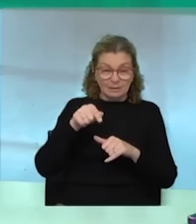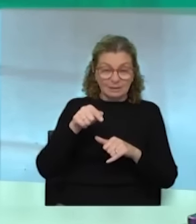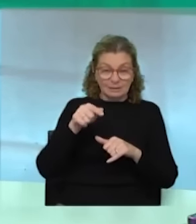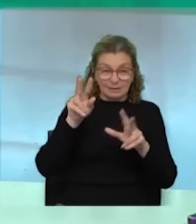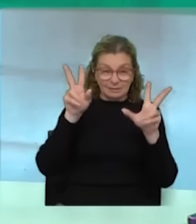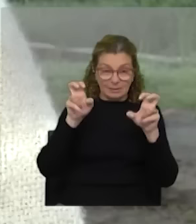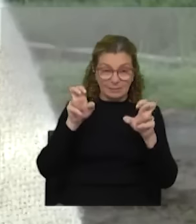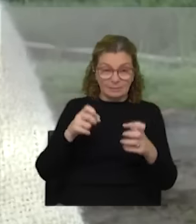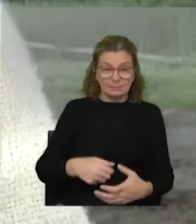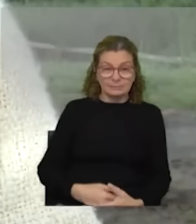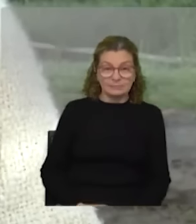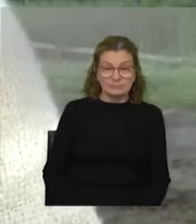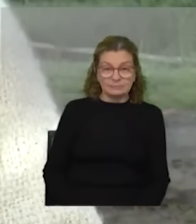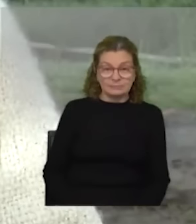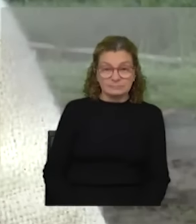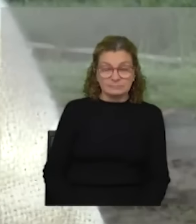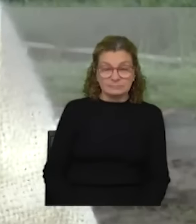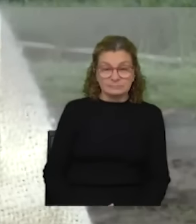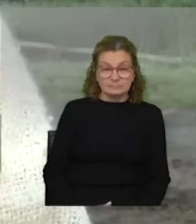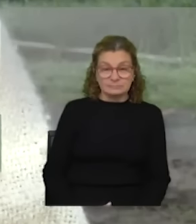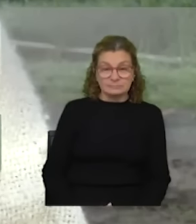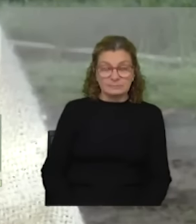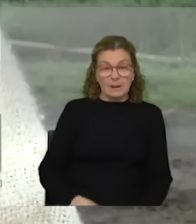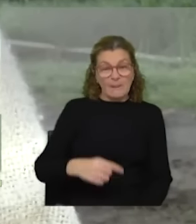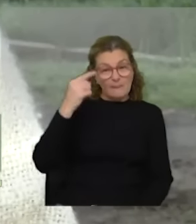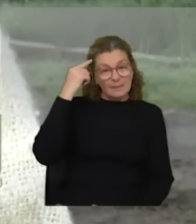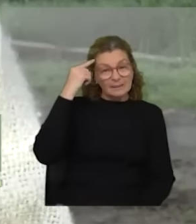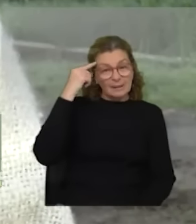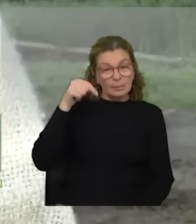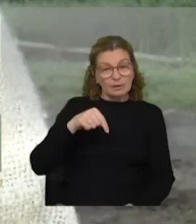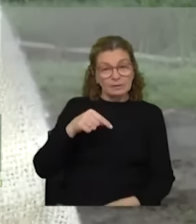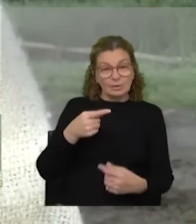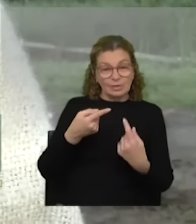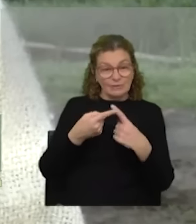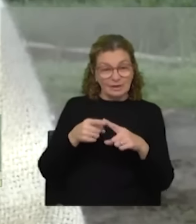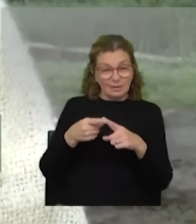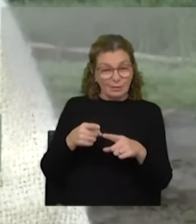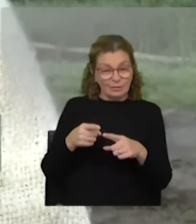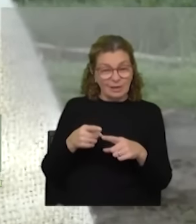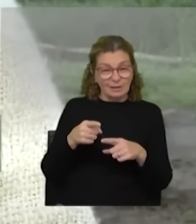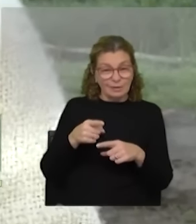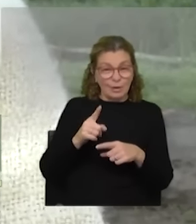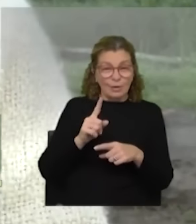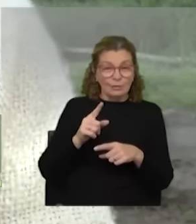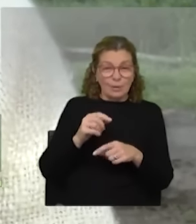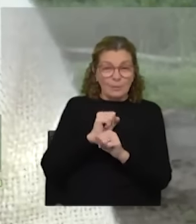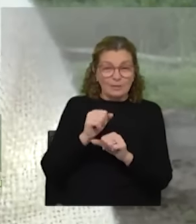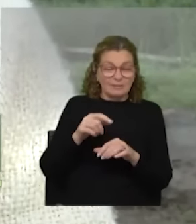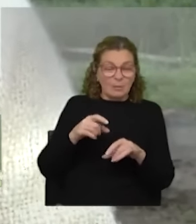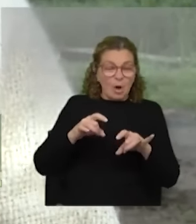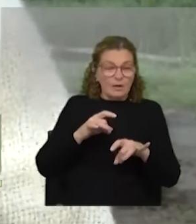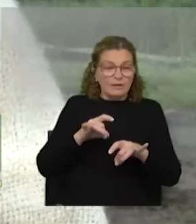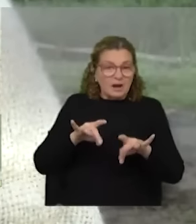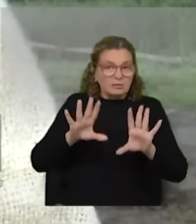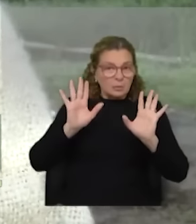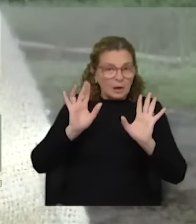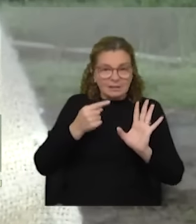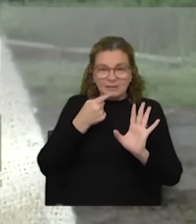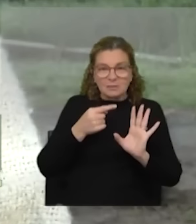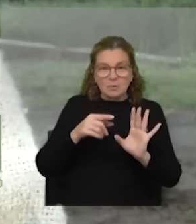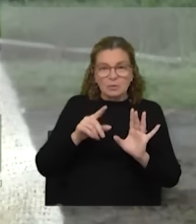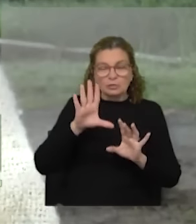este tema creemos que estos tipos de hechos no se pueden ir naturalizando el